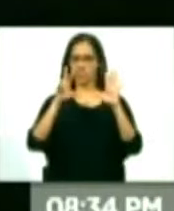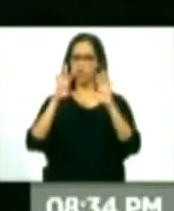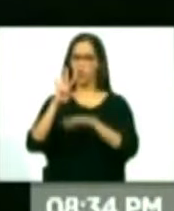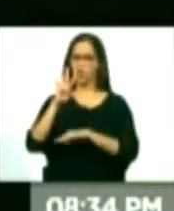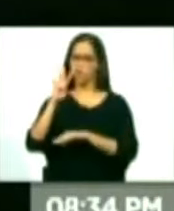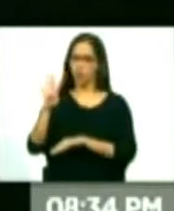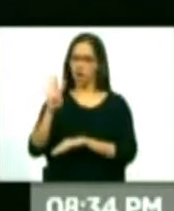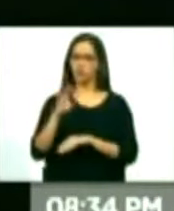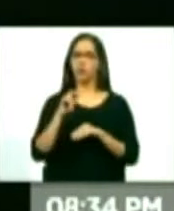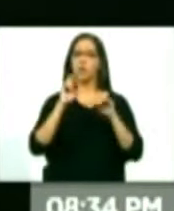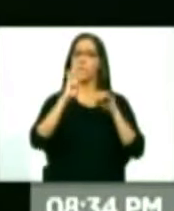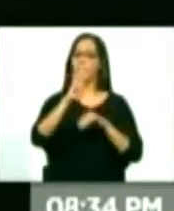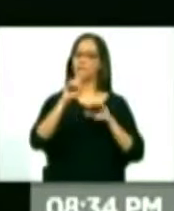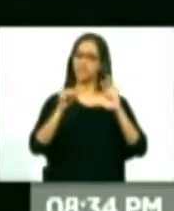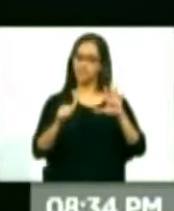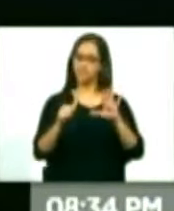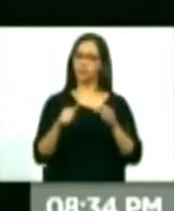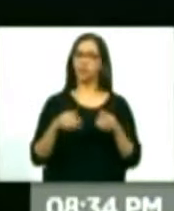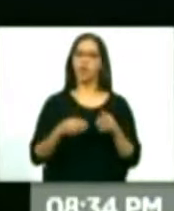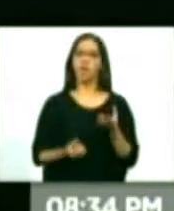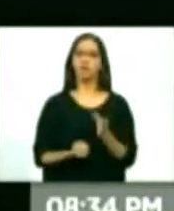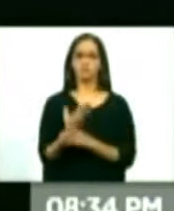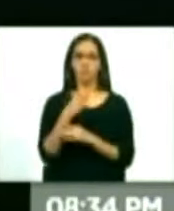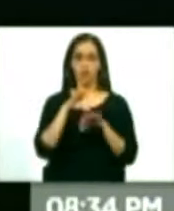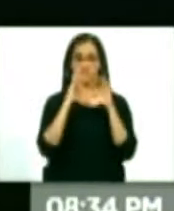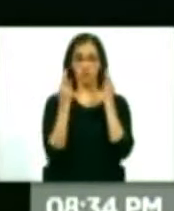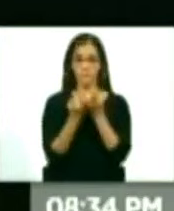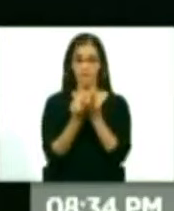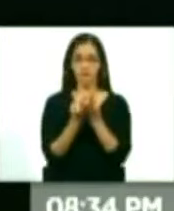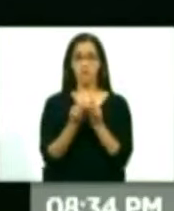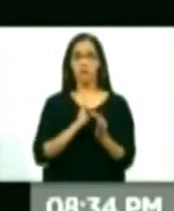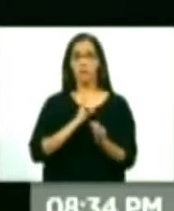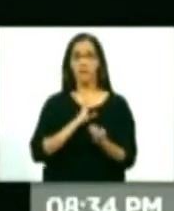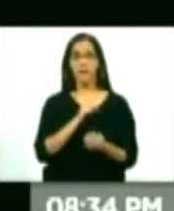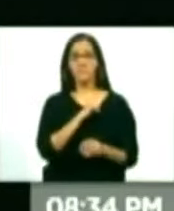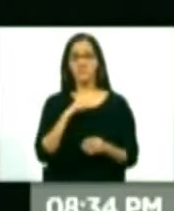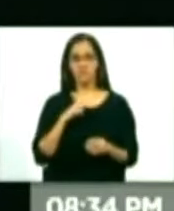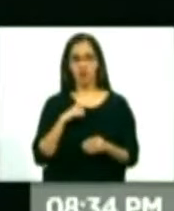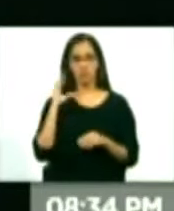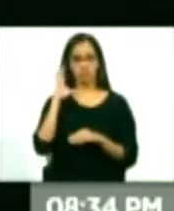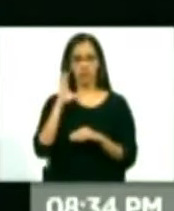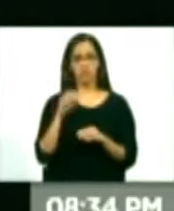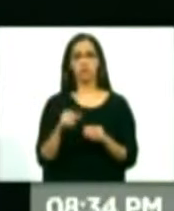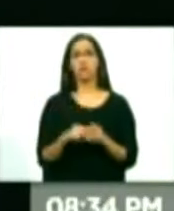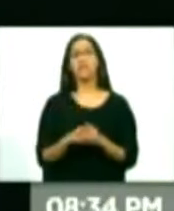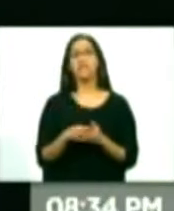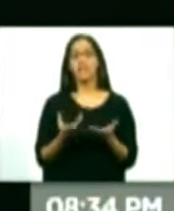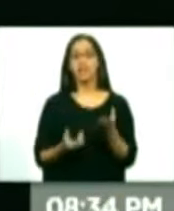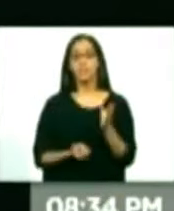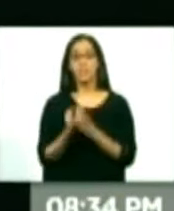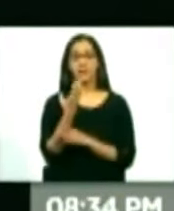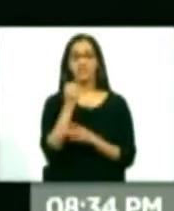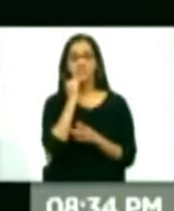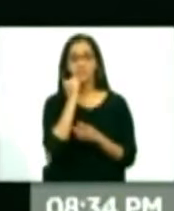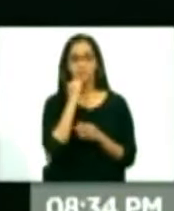1844-46, el origen de la familia, la propiedad privada y el Estado en 1884 y el manifiesto comunista en 1844.